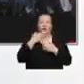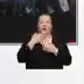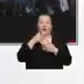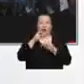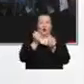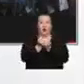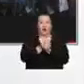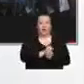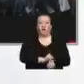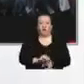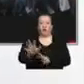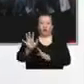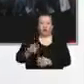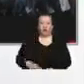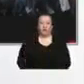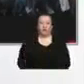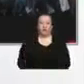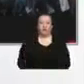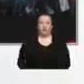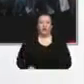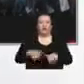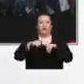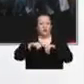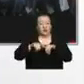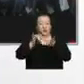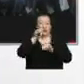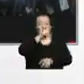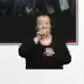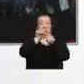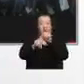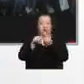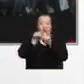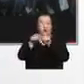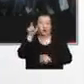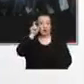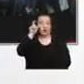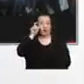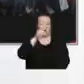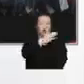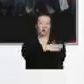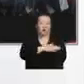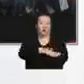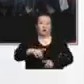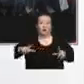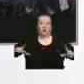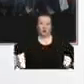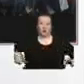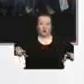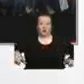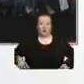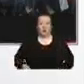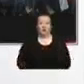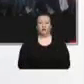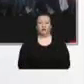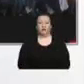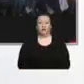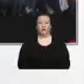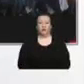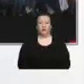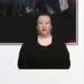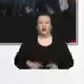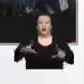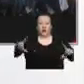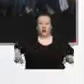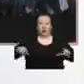parido nuestra américa sigue la destrucción con lazo es evidente la complicidad con moreno miren como todos los críticas de nosotros un moreno